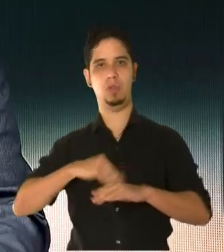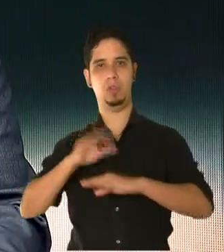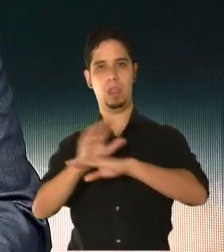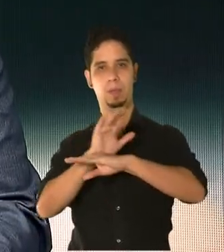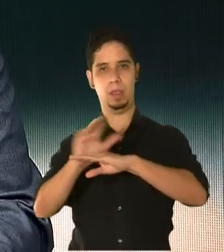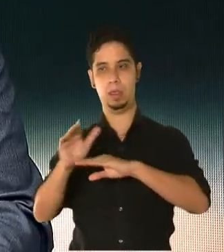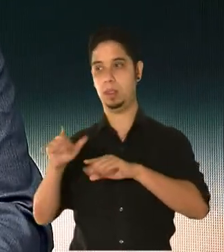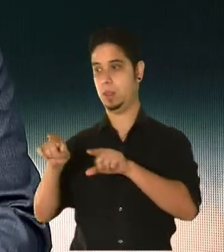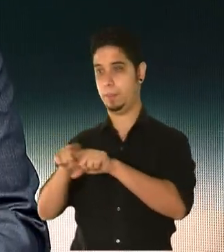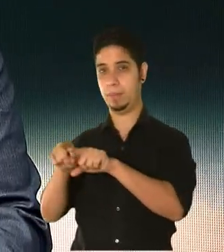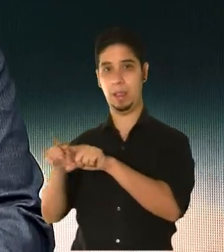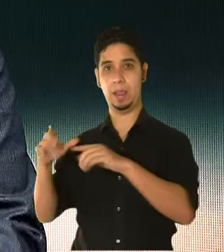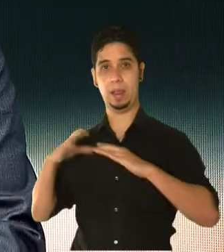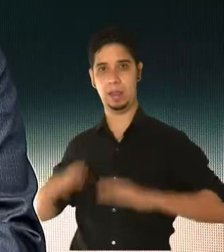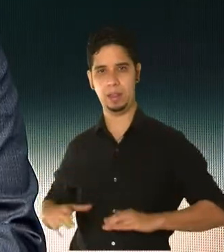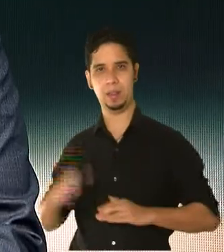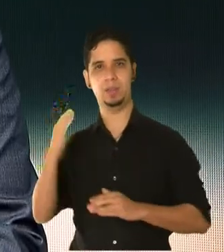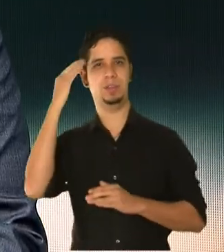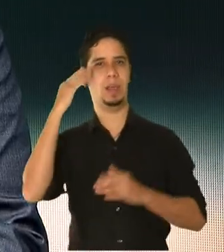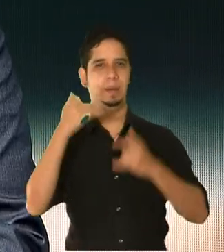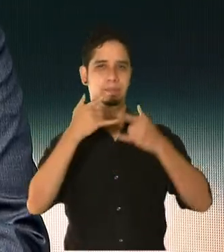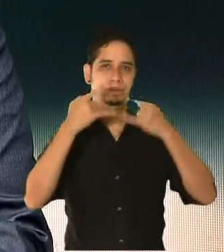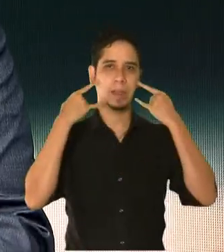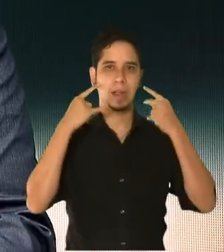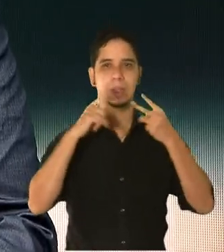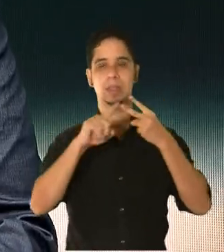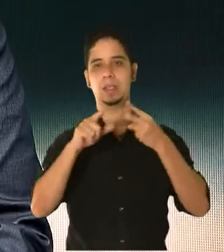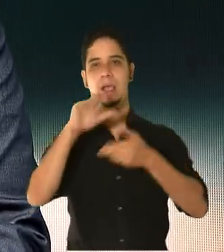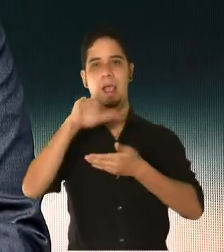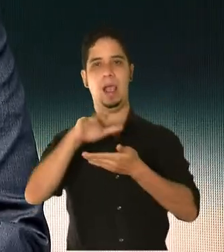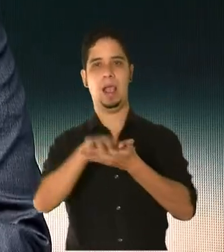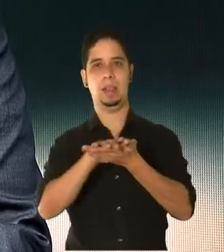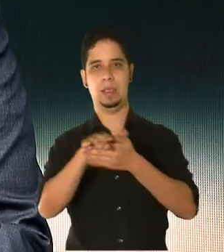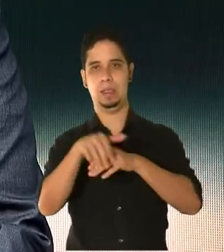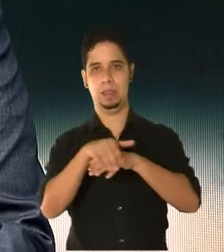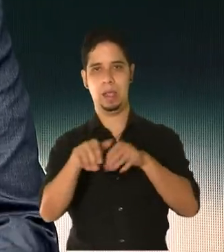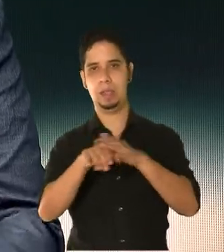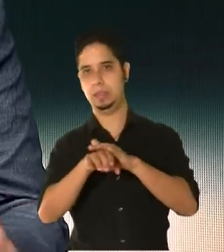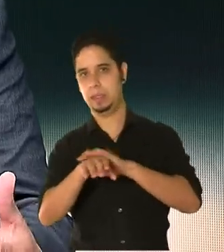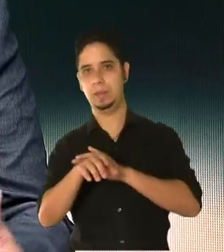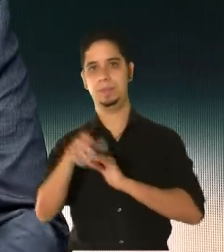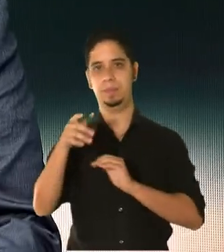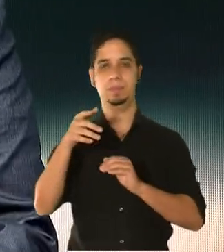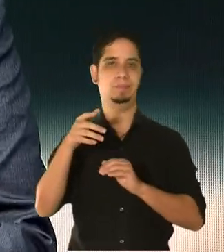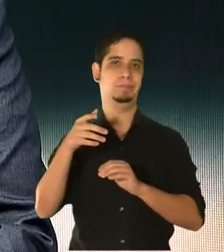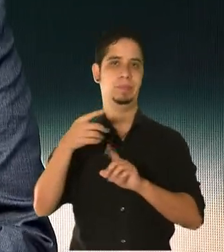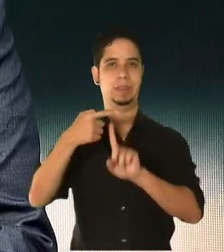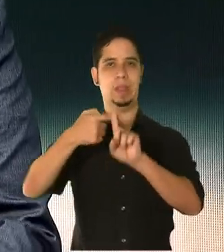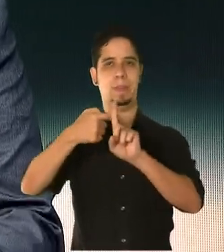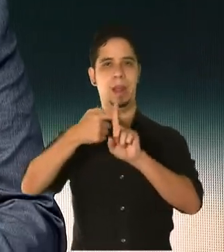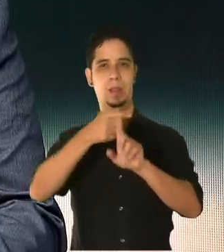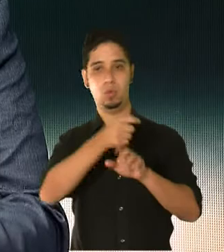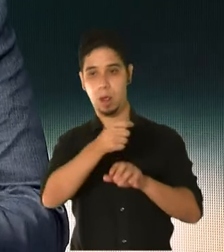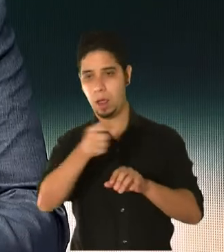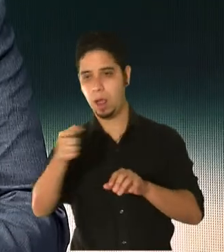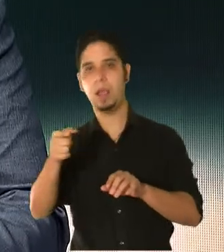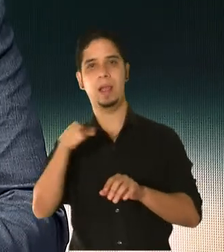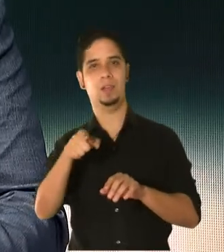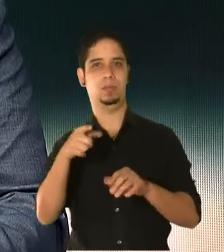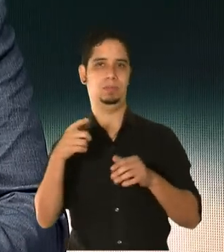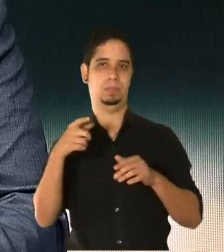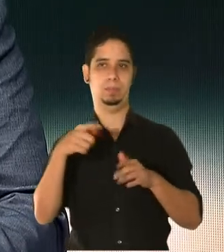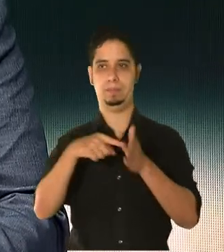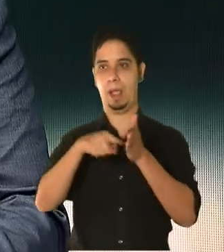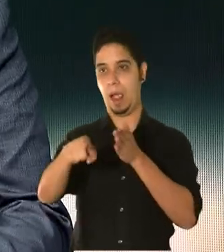lozanne sanitizer mascarilla alcohol toma de temperatura que eso puede añadir un costo adicional reduce tu